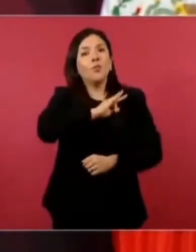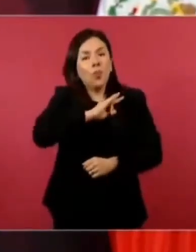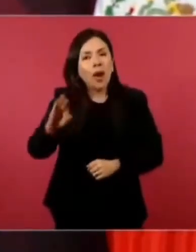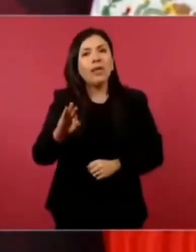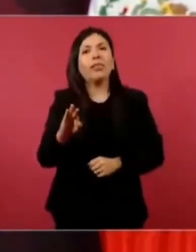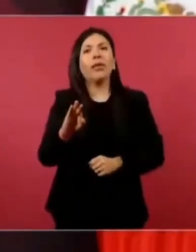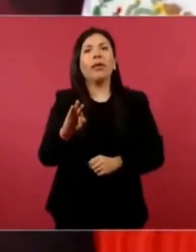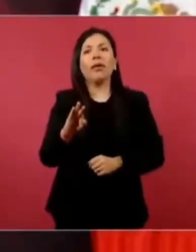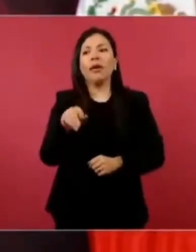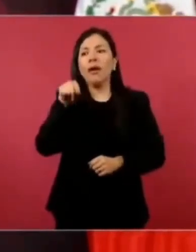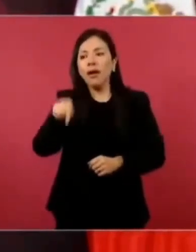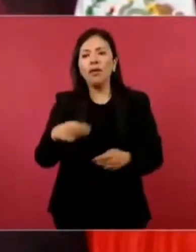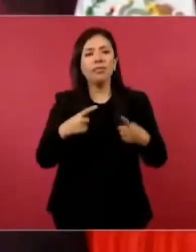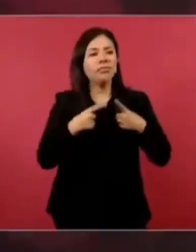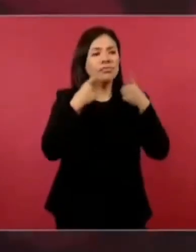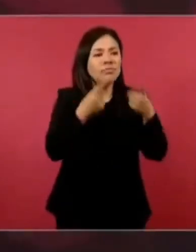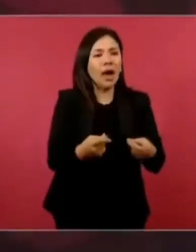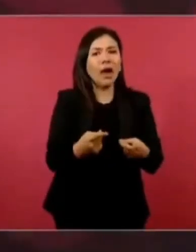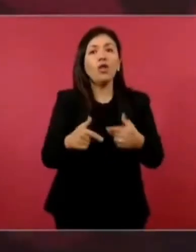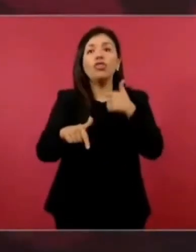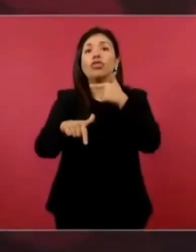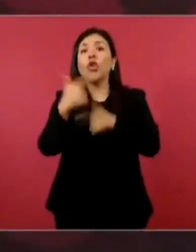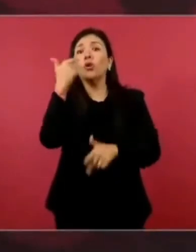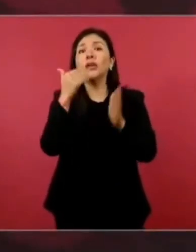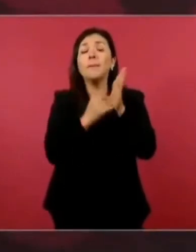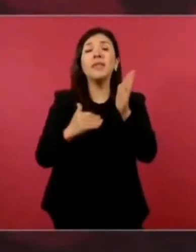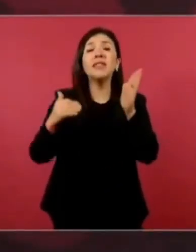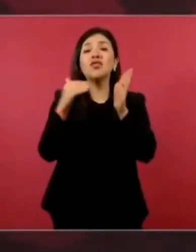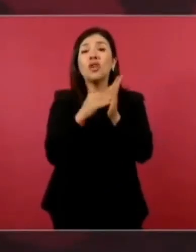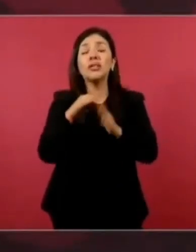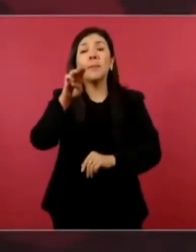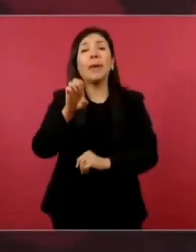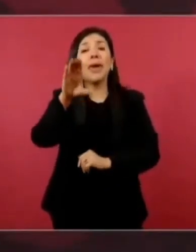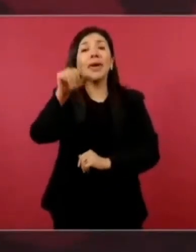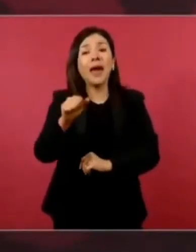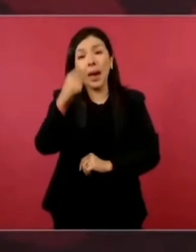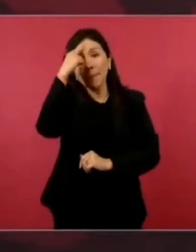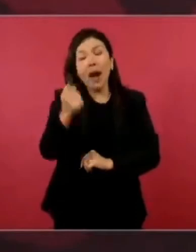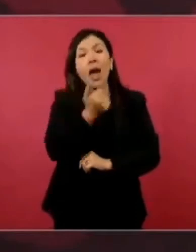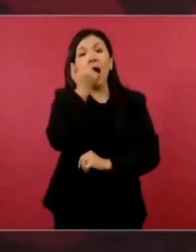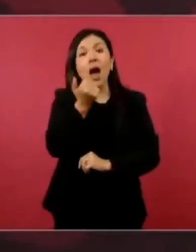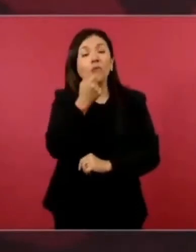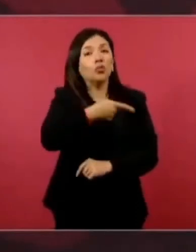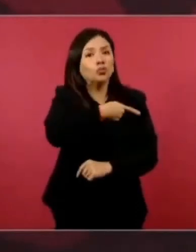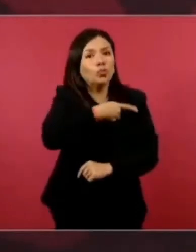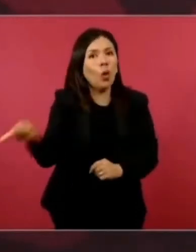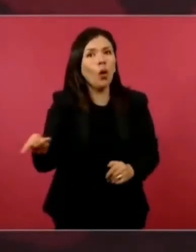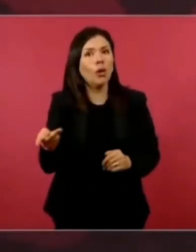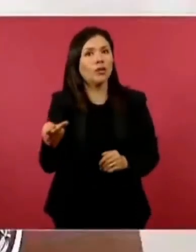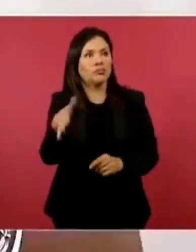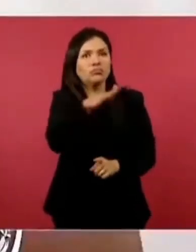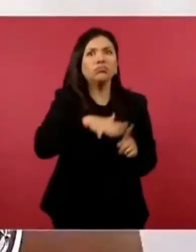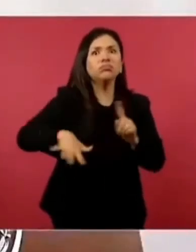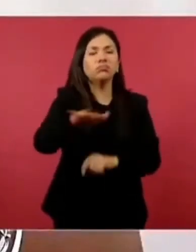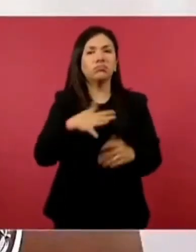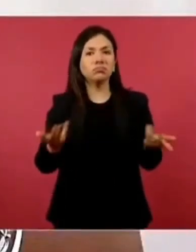permitieron otorgar 12 millones de becas a estudiantes pobres.